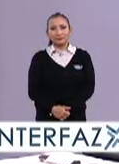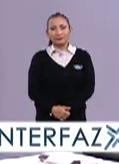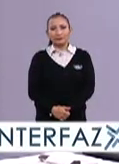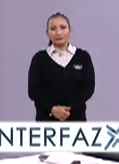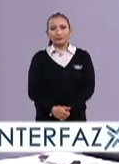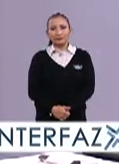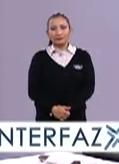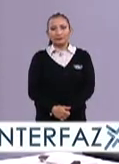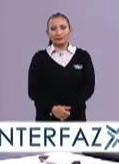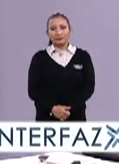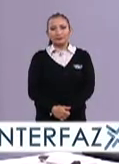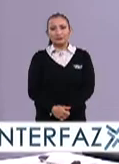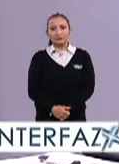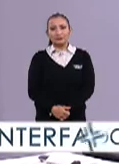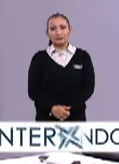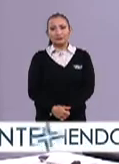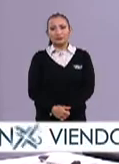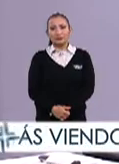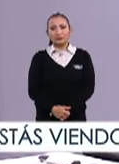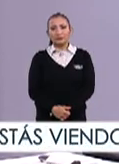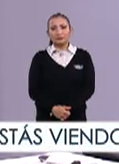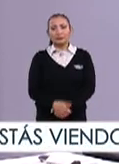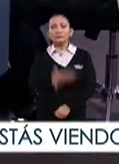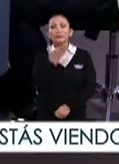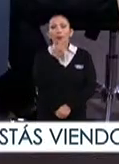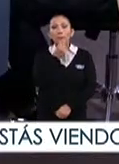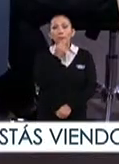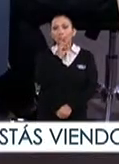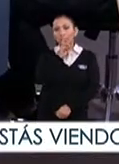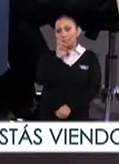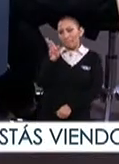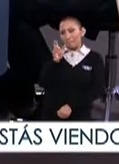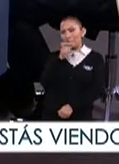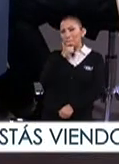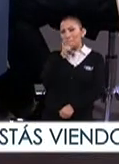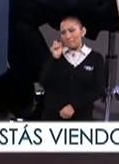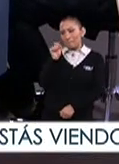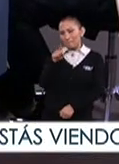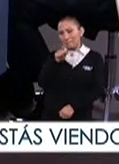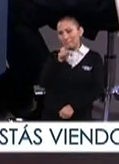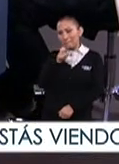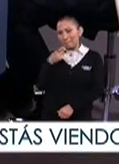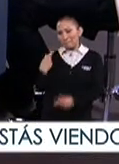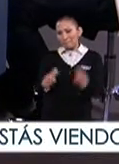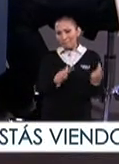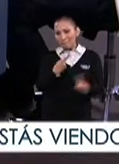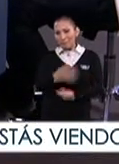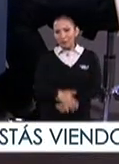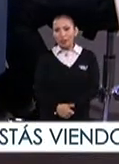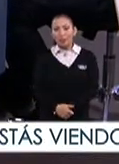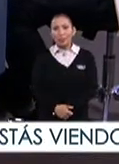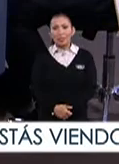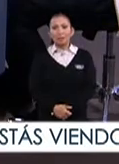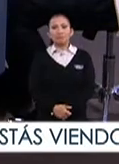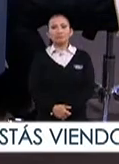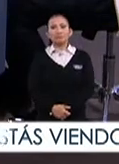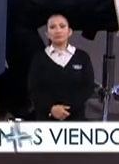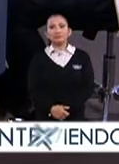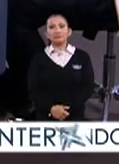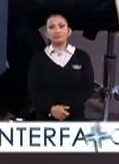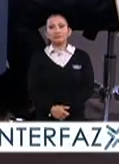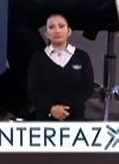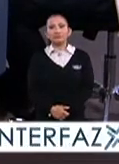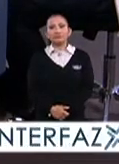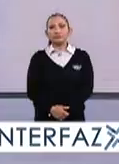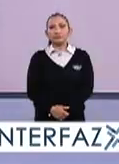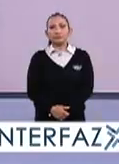Muertos? Well, it's actually about more than just the celebration of Night of the Dead or Day of the